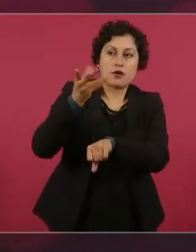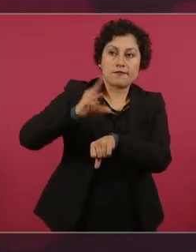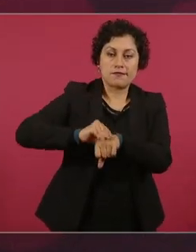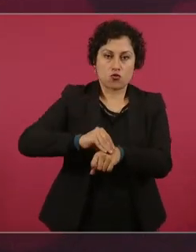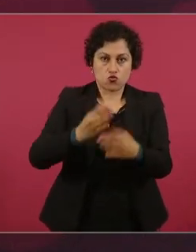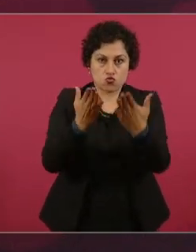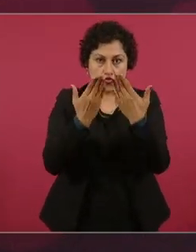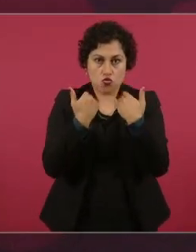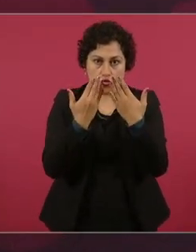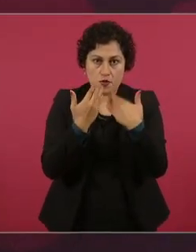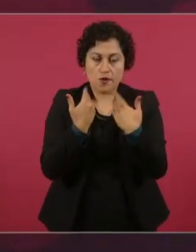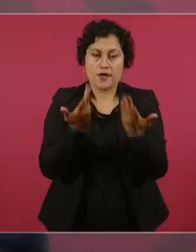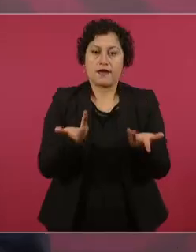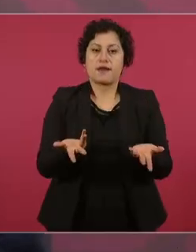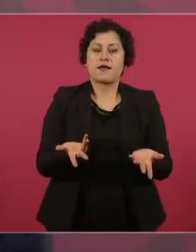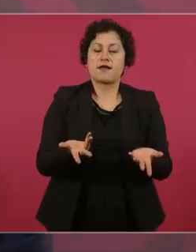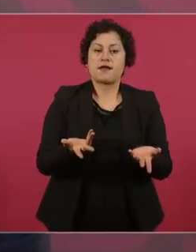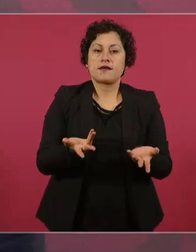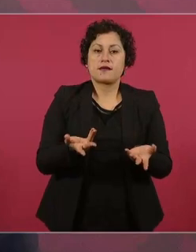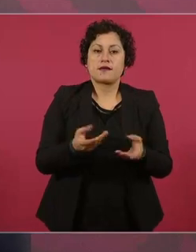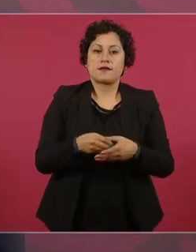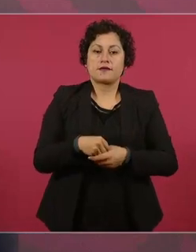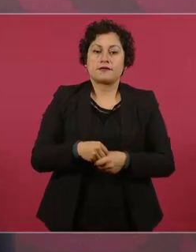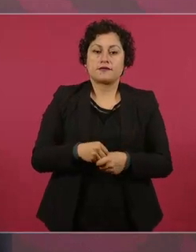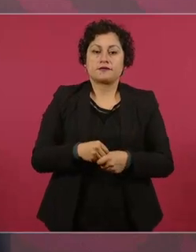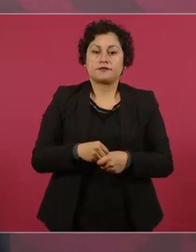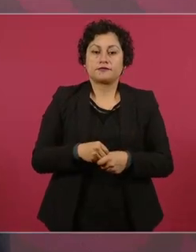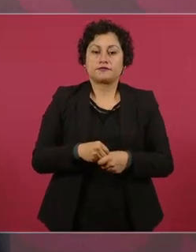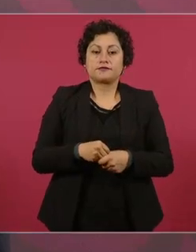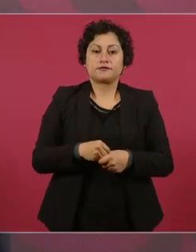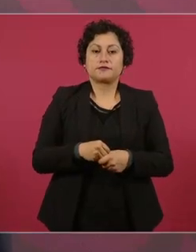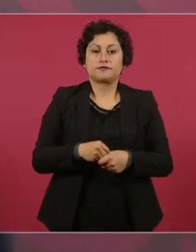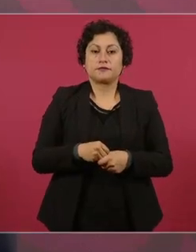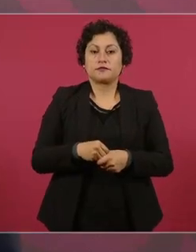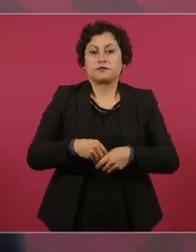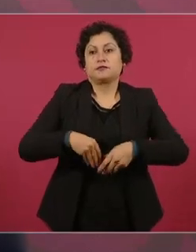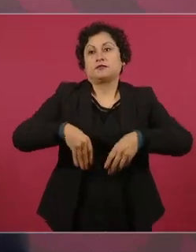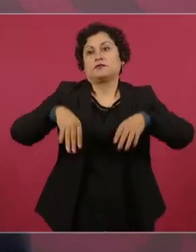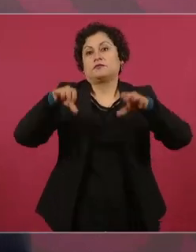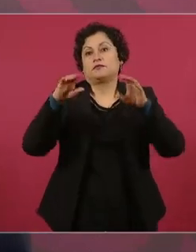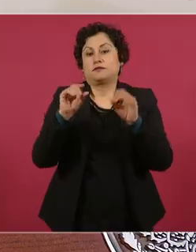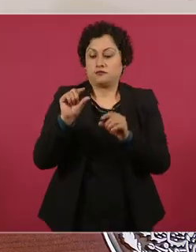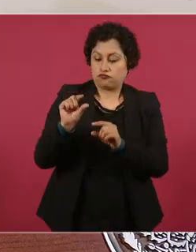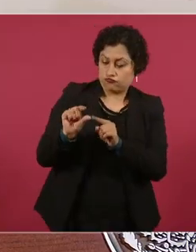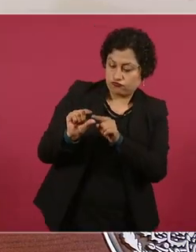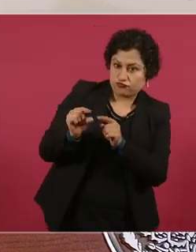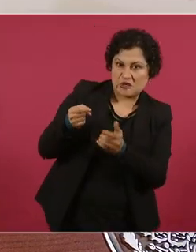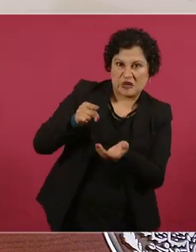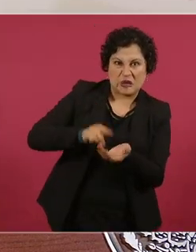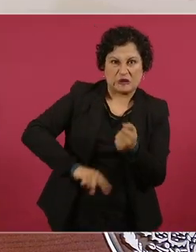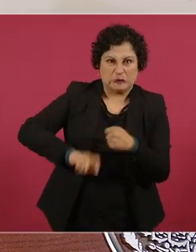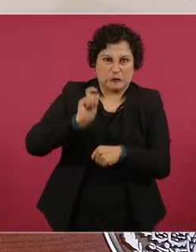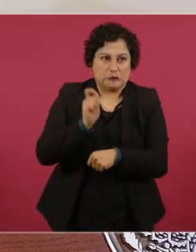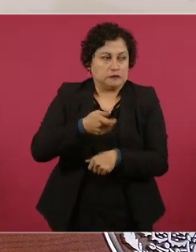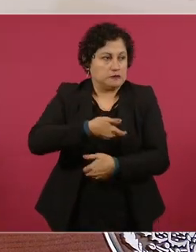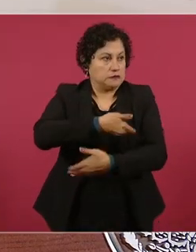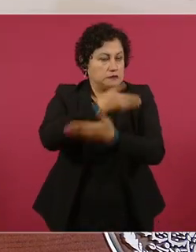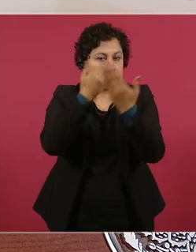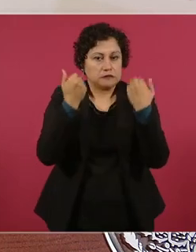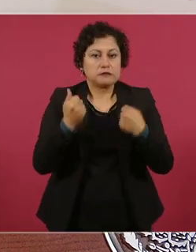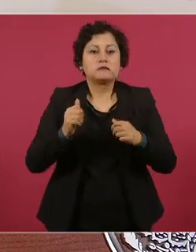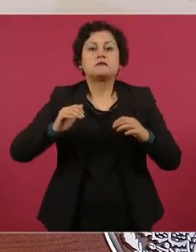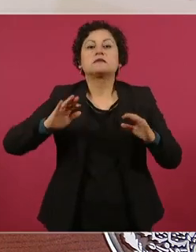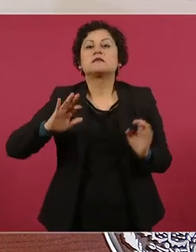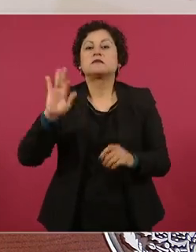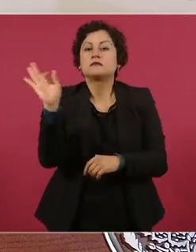¿quién sabe qué tema pueden inyectar ahí? En una de esas